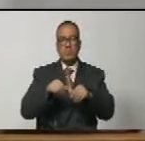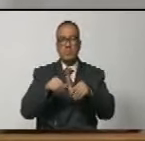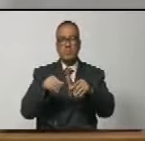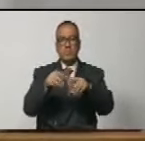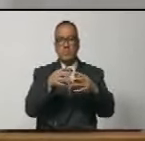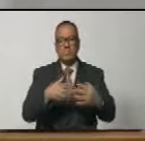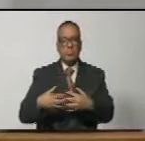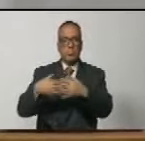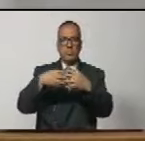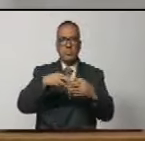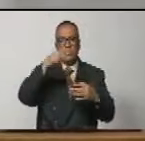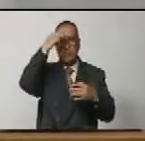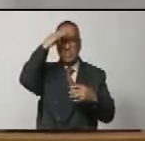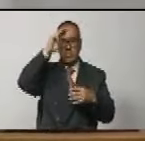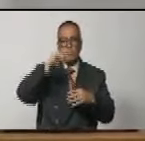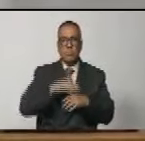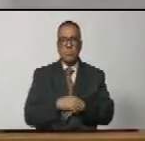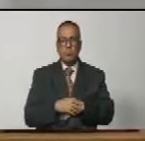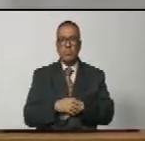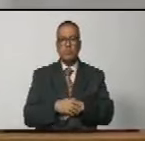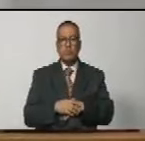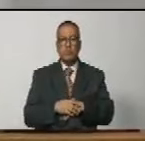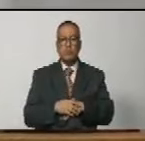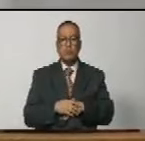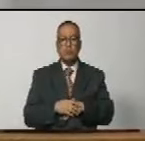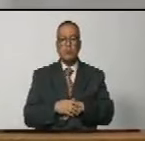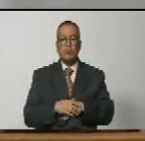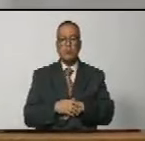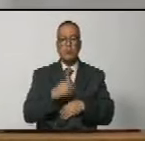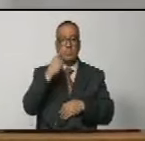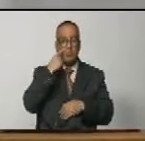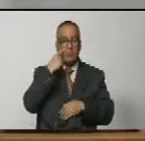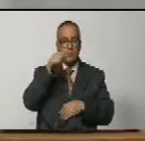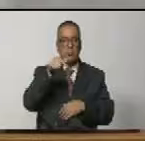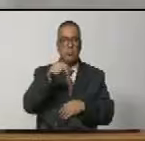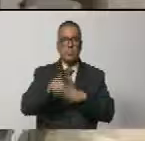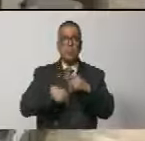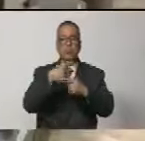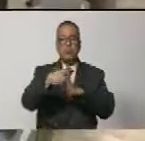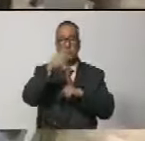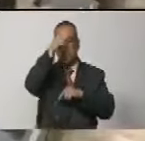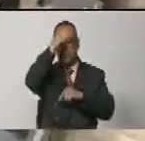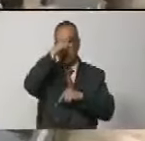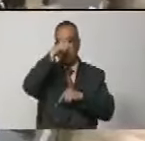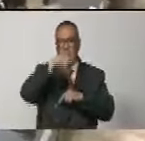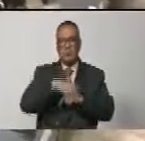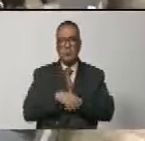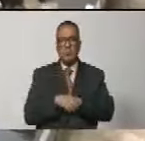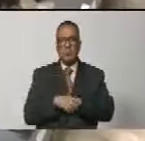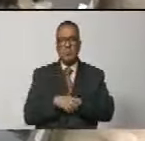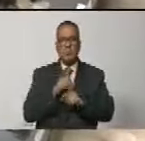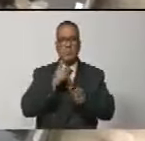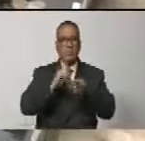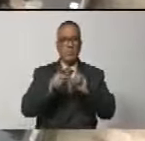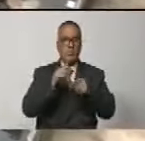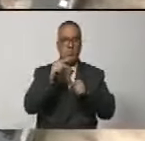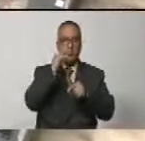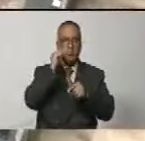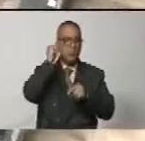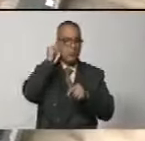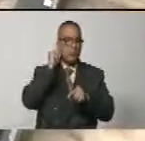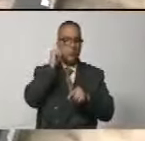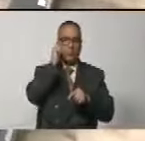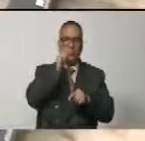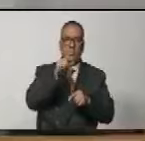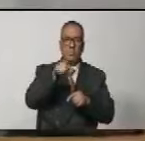Estados Unidos Mexicanos. Nos vemos entonces el domingo, diputadas y diputados, y algunas y algunos el